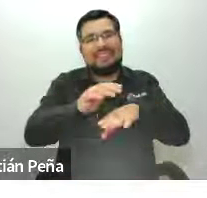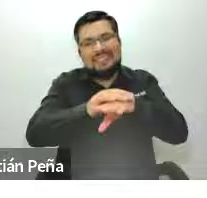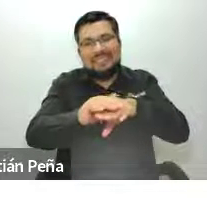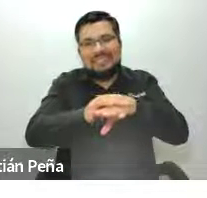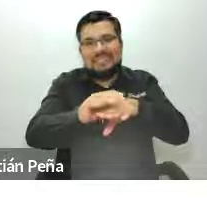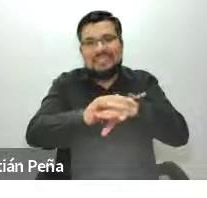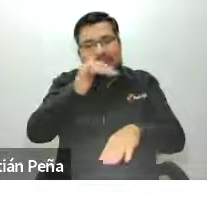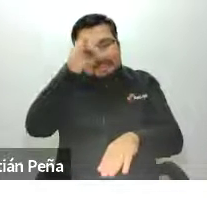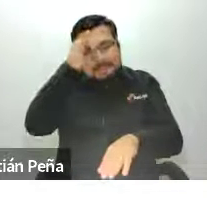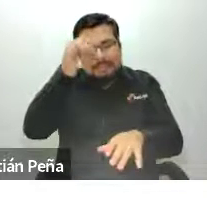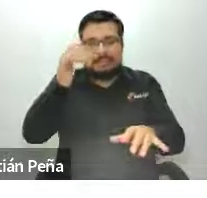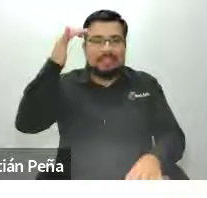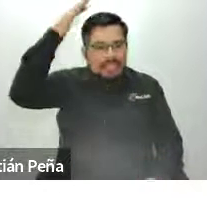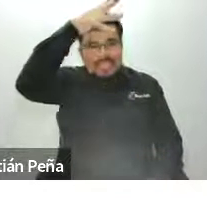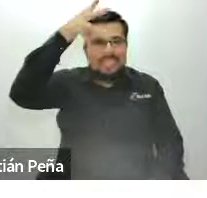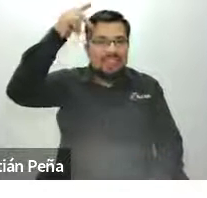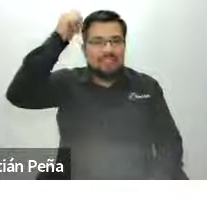mis interrupciones en esto.